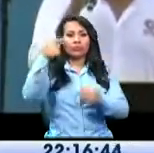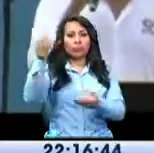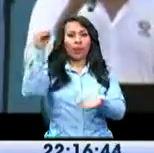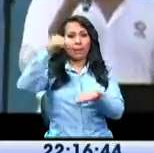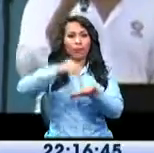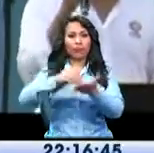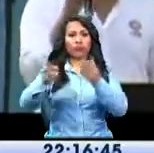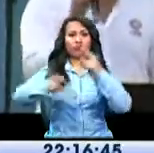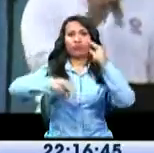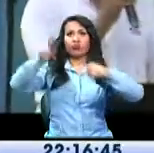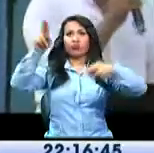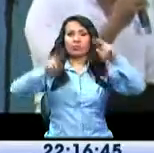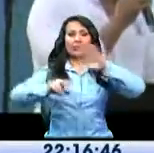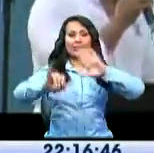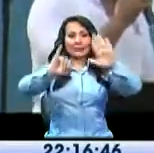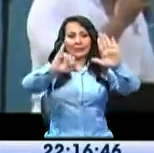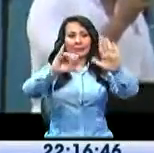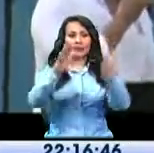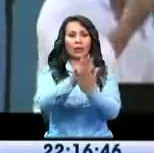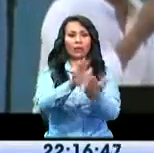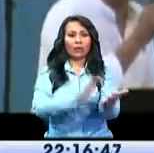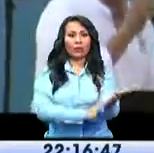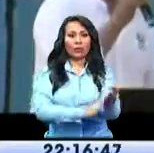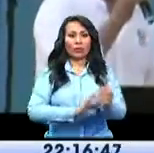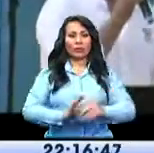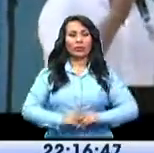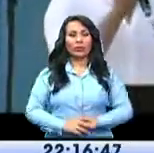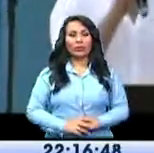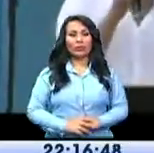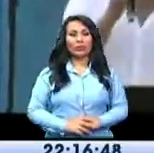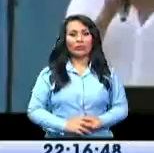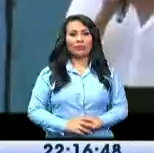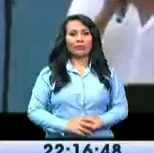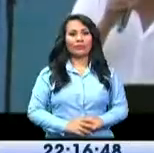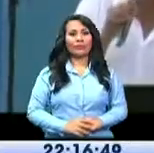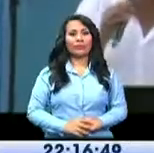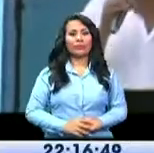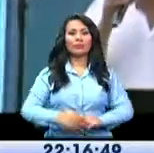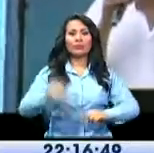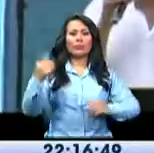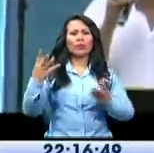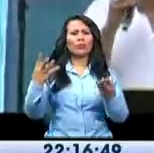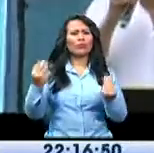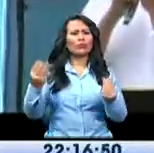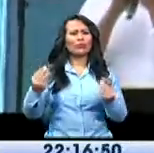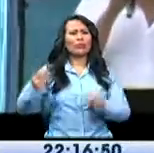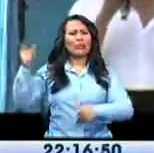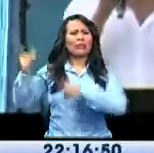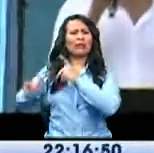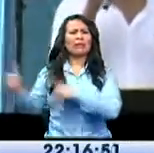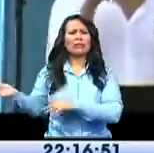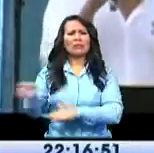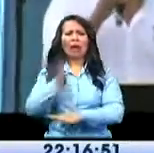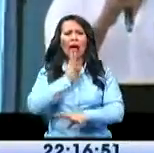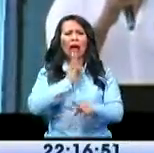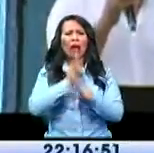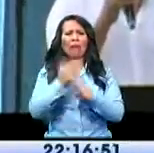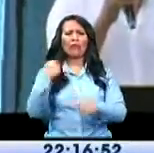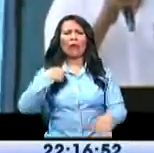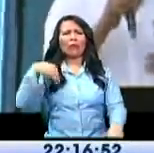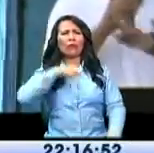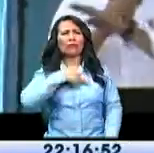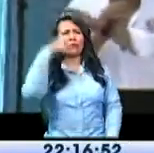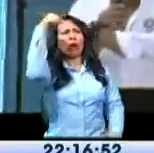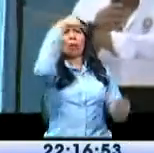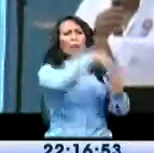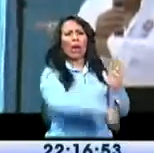de 6 proyectos multipropósitos. Nuevamente, la tan satanizada inversión pública. En